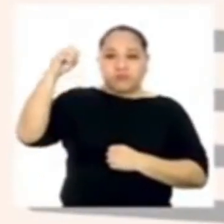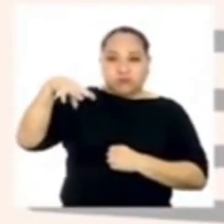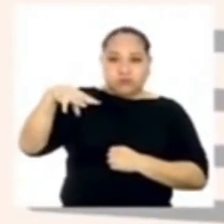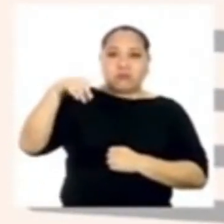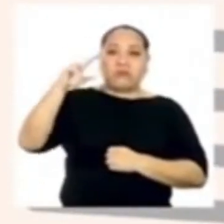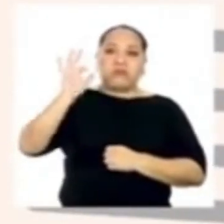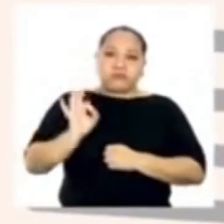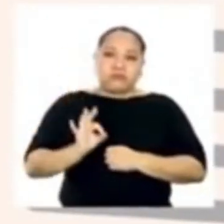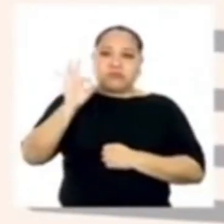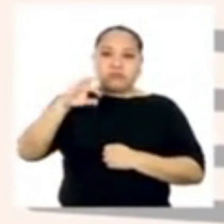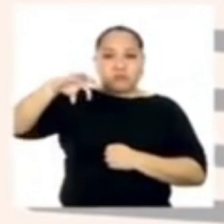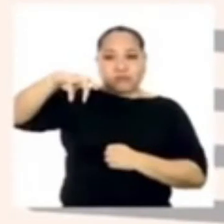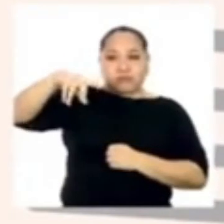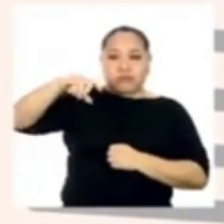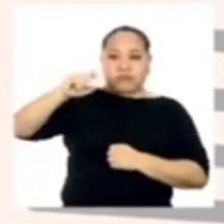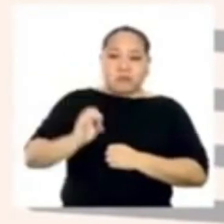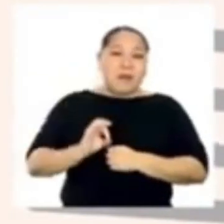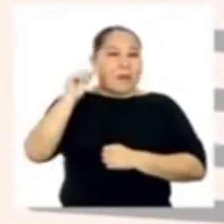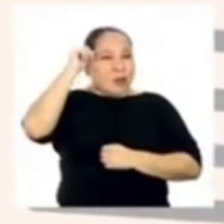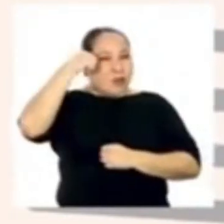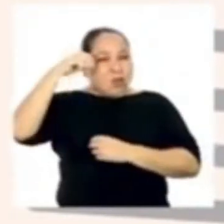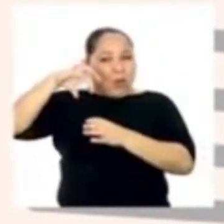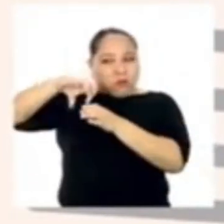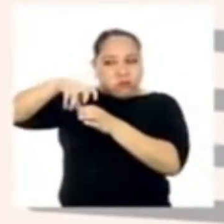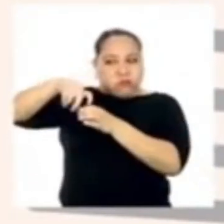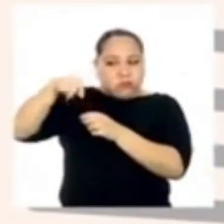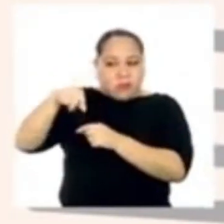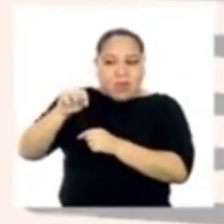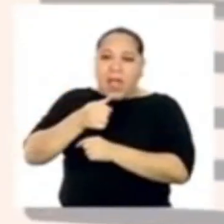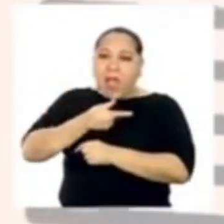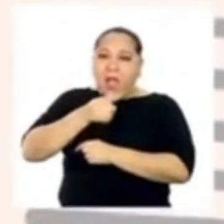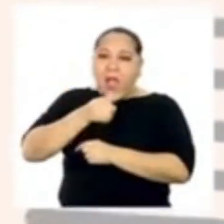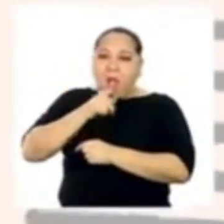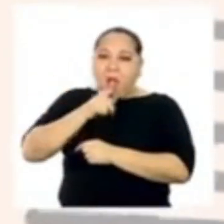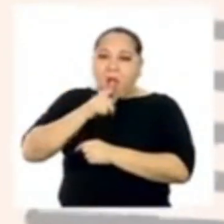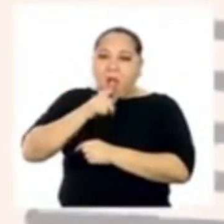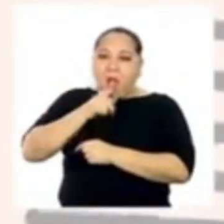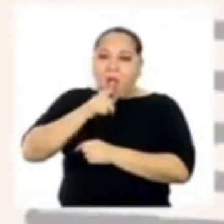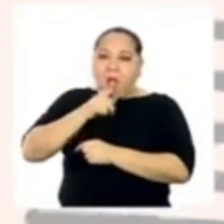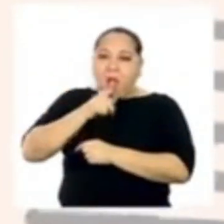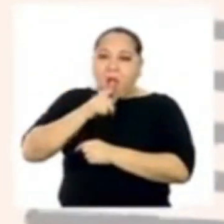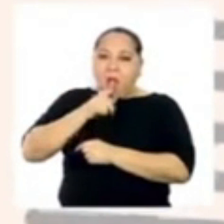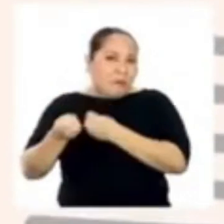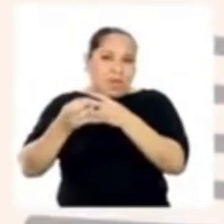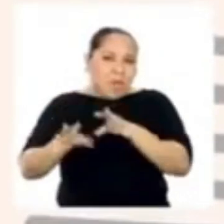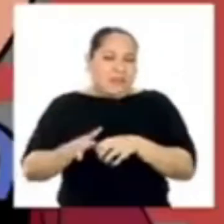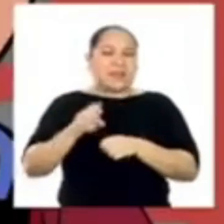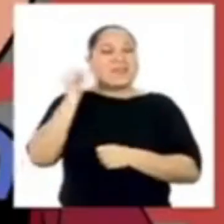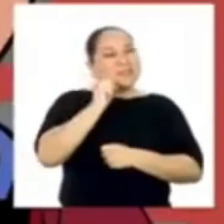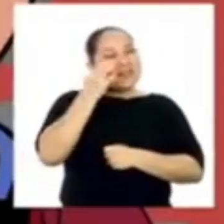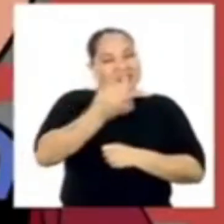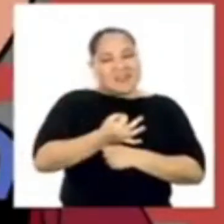con un círculo rojo. Esto es para recordarnos cerrar bien los caños para que el agua no se desperdicie,